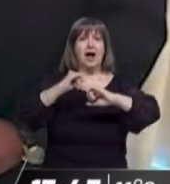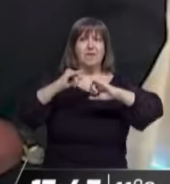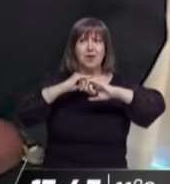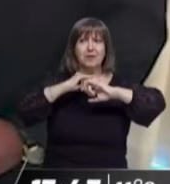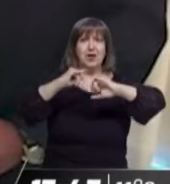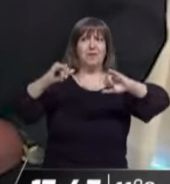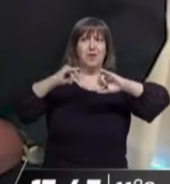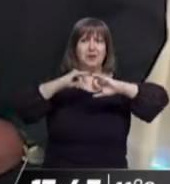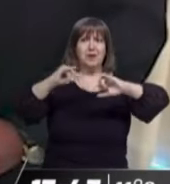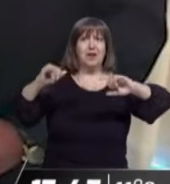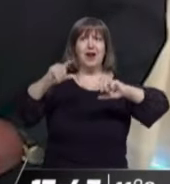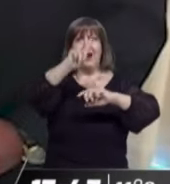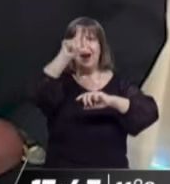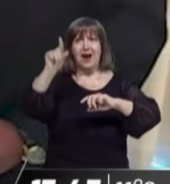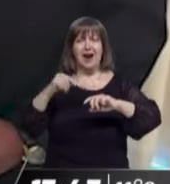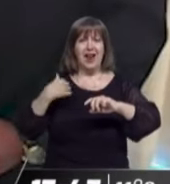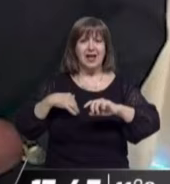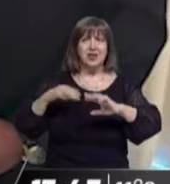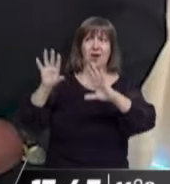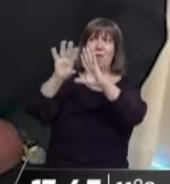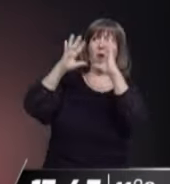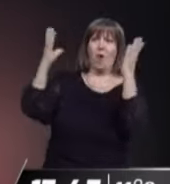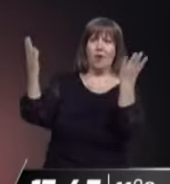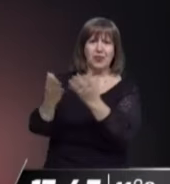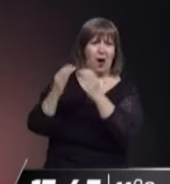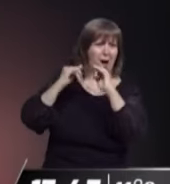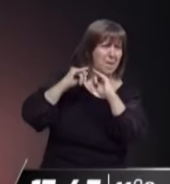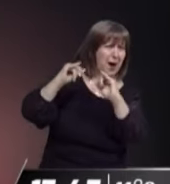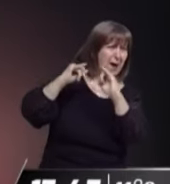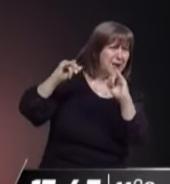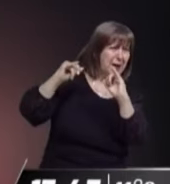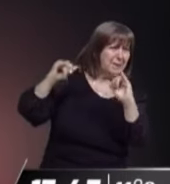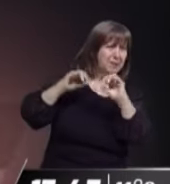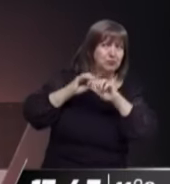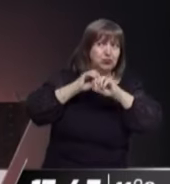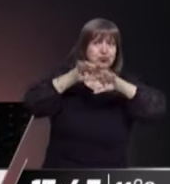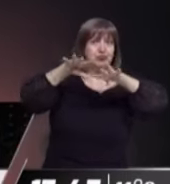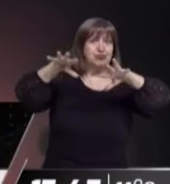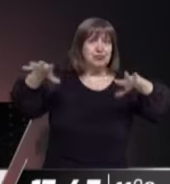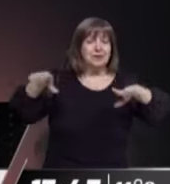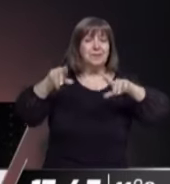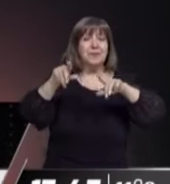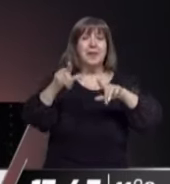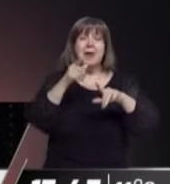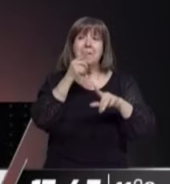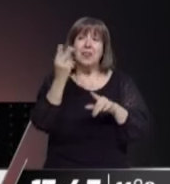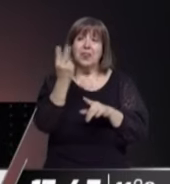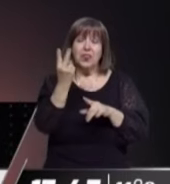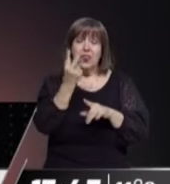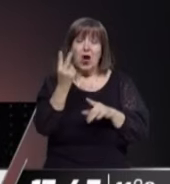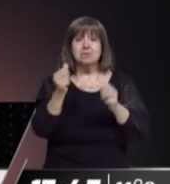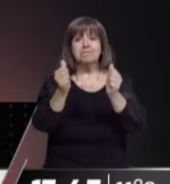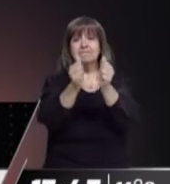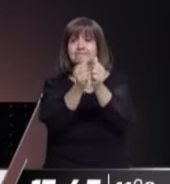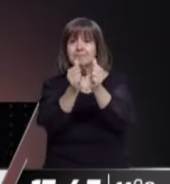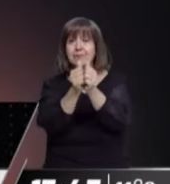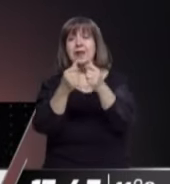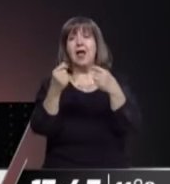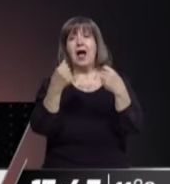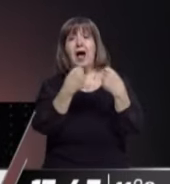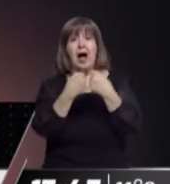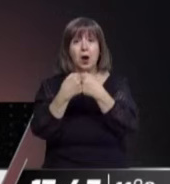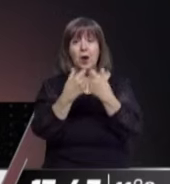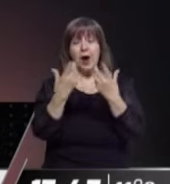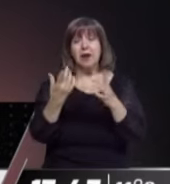nivel nacional y mundial ha tenido este segundo encuentro en una relación que parece profundizarse. Y en un ratito vamos a estar hablando de